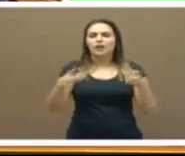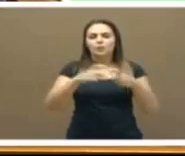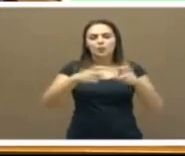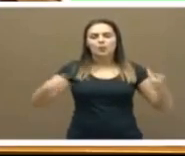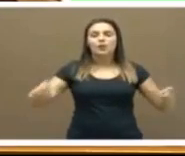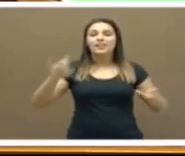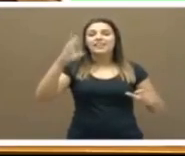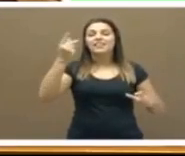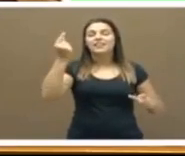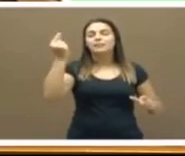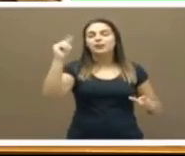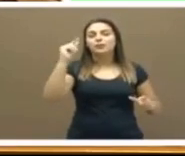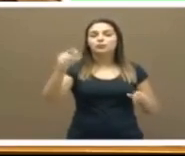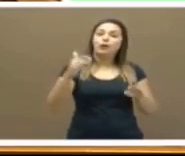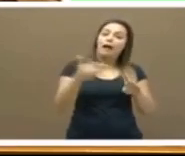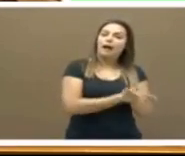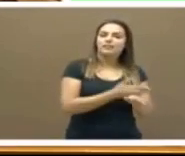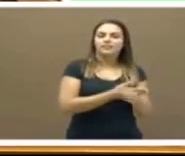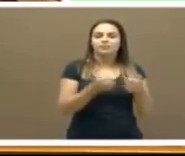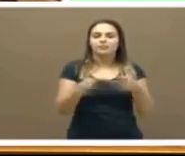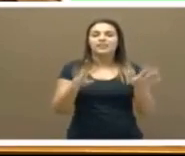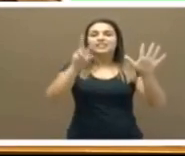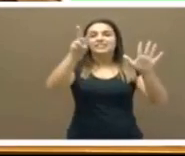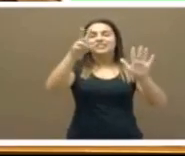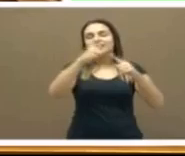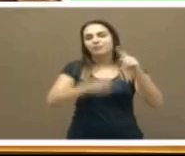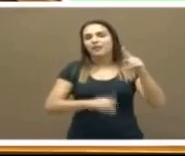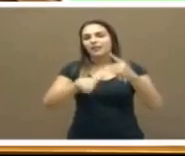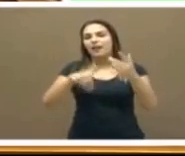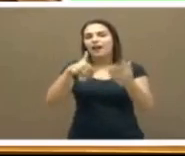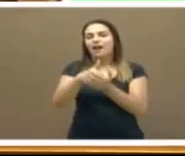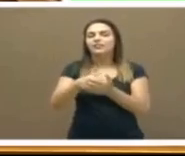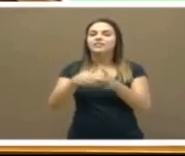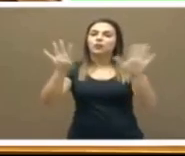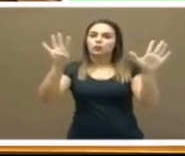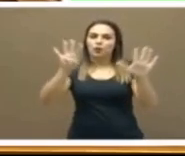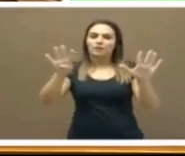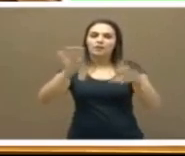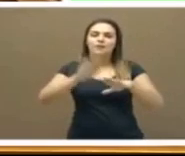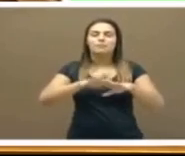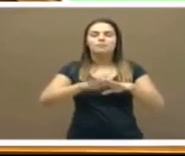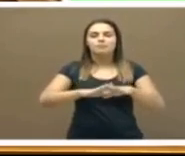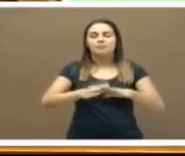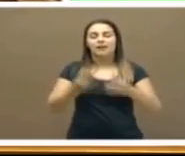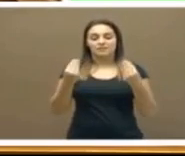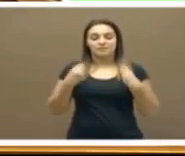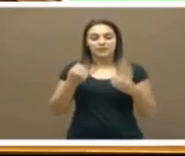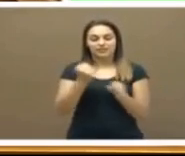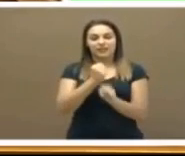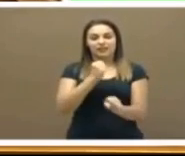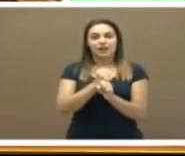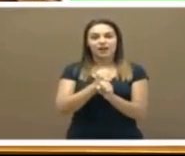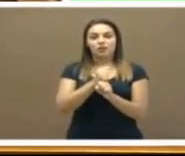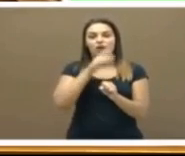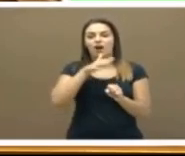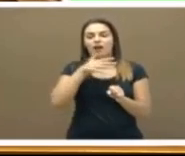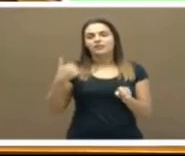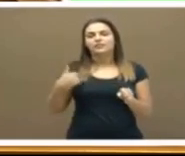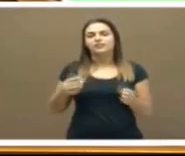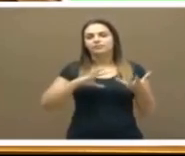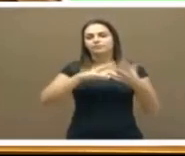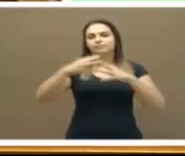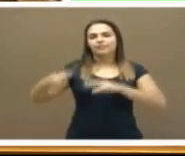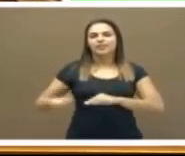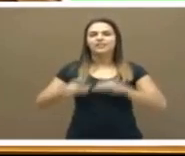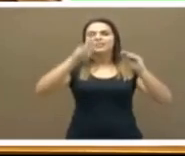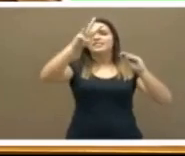15 minutos su horario de apertura, de 7:30 a 9 horas, para ayudar a conciliar la vida laboral y familiar de las